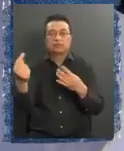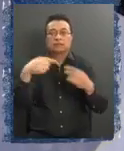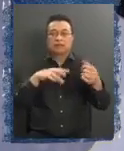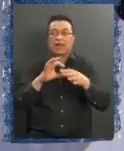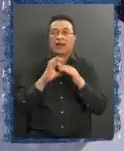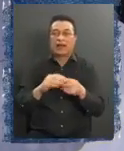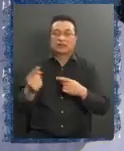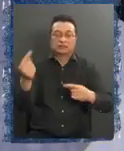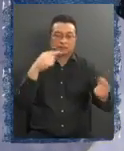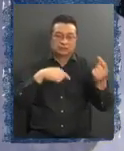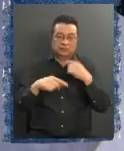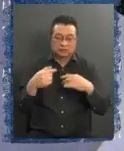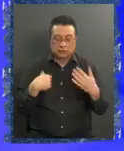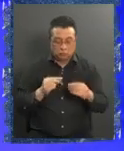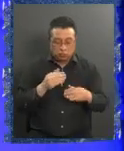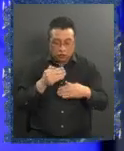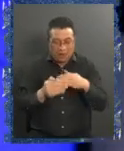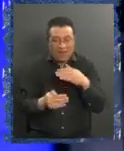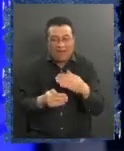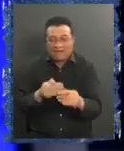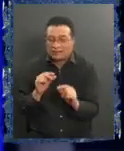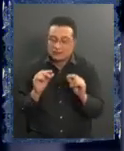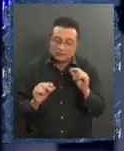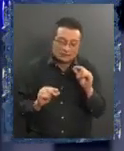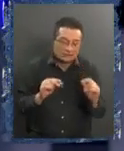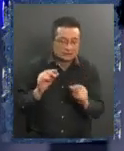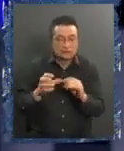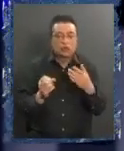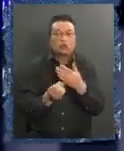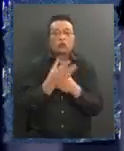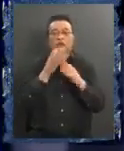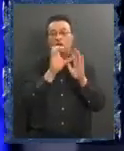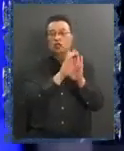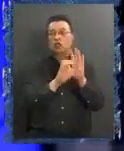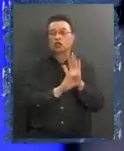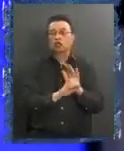avanzamos algo de estos contenidos que trae la nueva Constitución. Vamos a hacer una breve pausa.